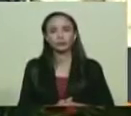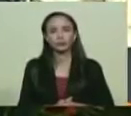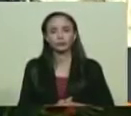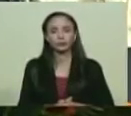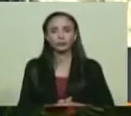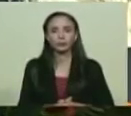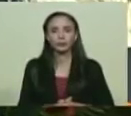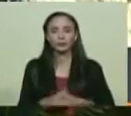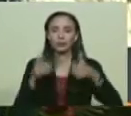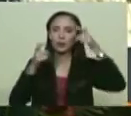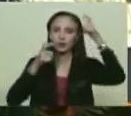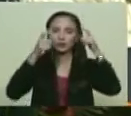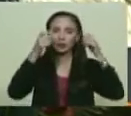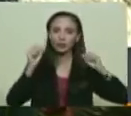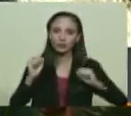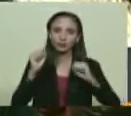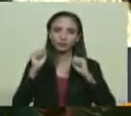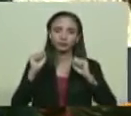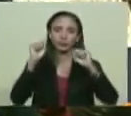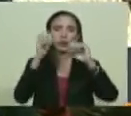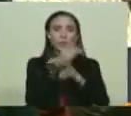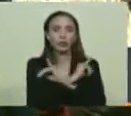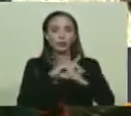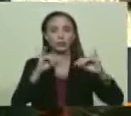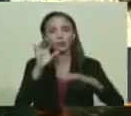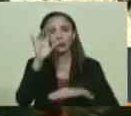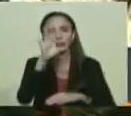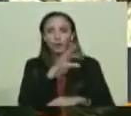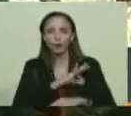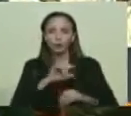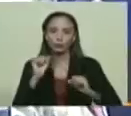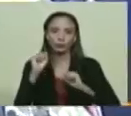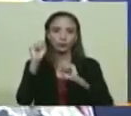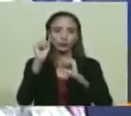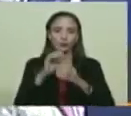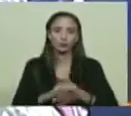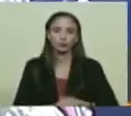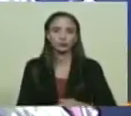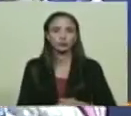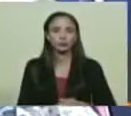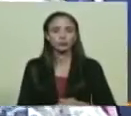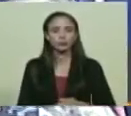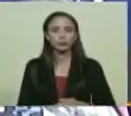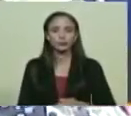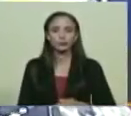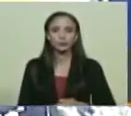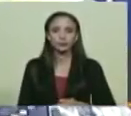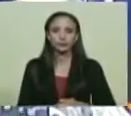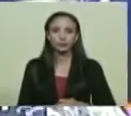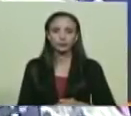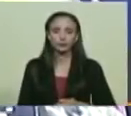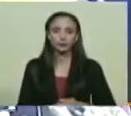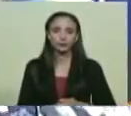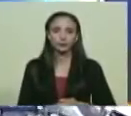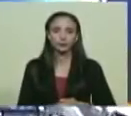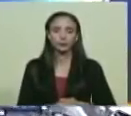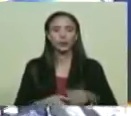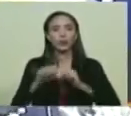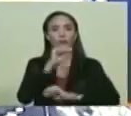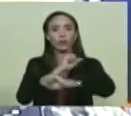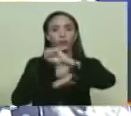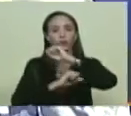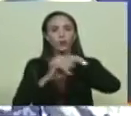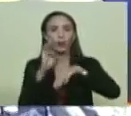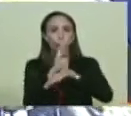Chávez vive. Independencia y patria socialista. El sol de Venezuela nace en el Esequibo. Defender, proteger